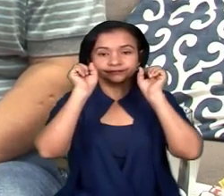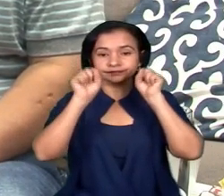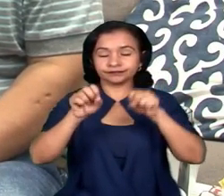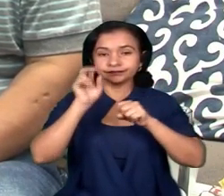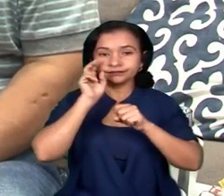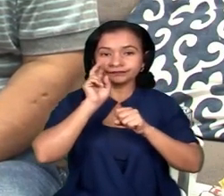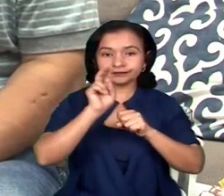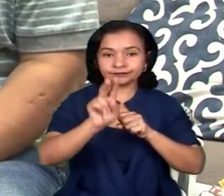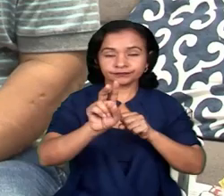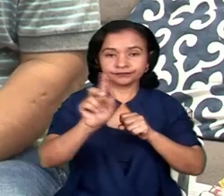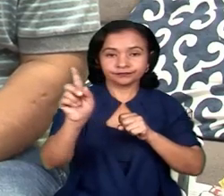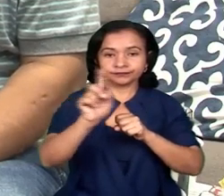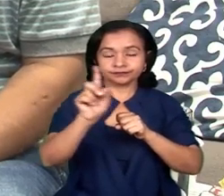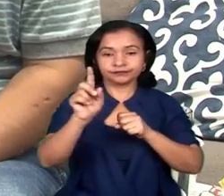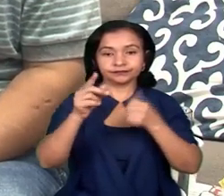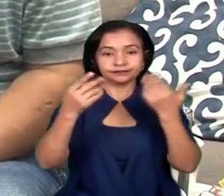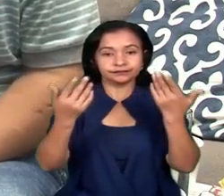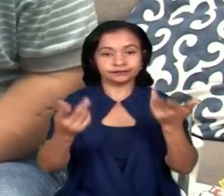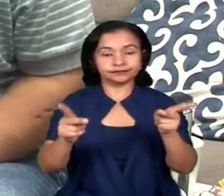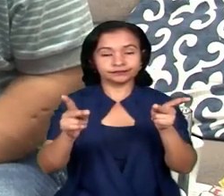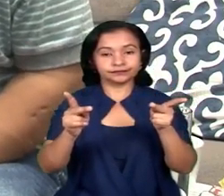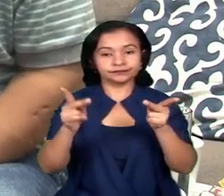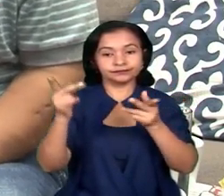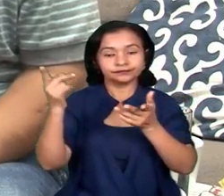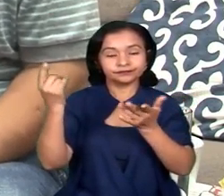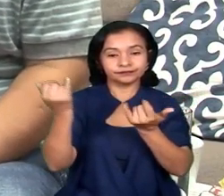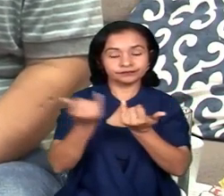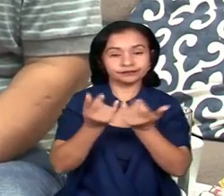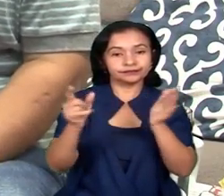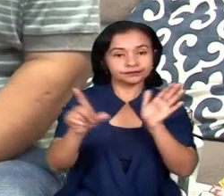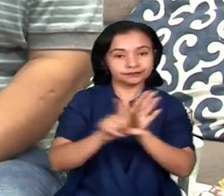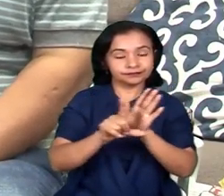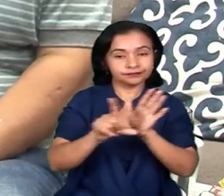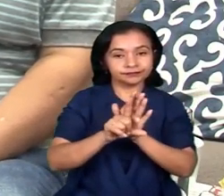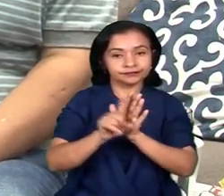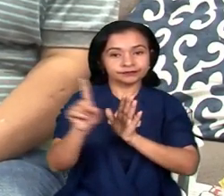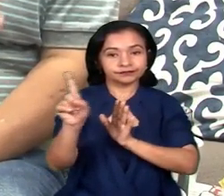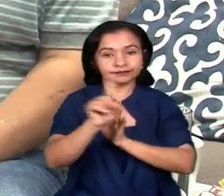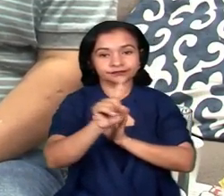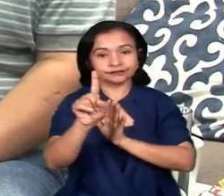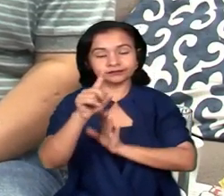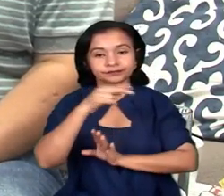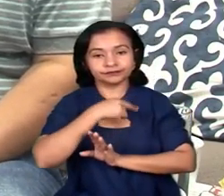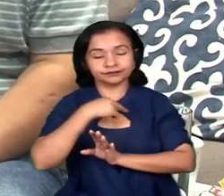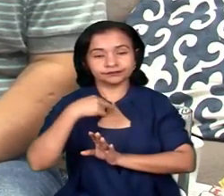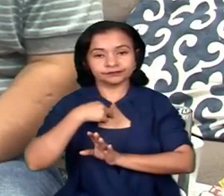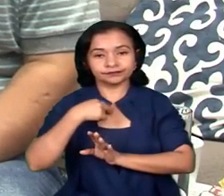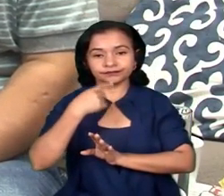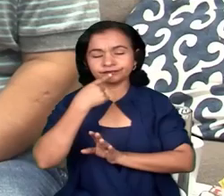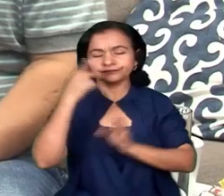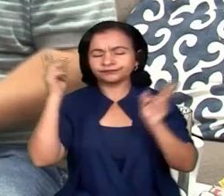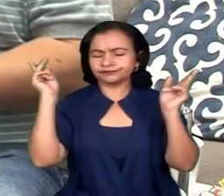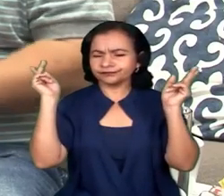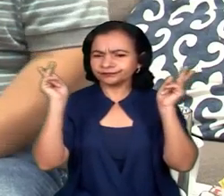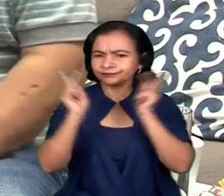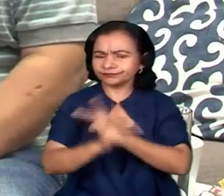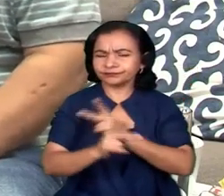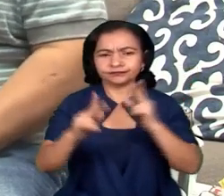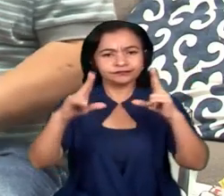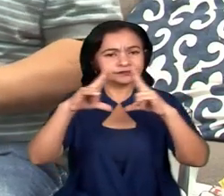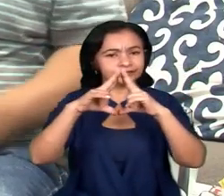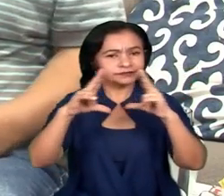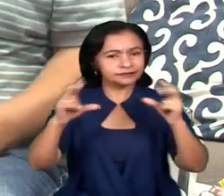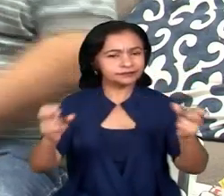no estamos siendo, pero están las vías legales para hacer eso. No era para que hicieran semejante barbaria con el país.